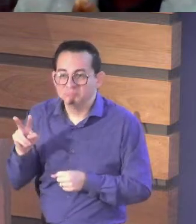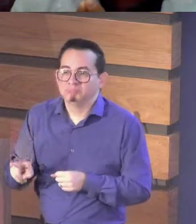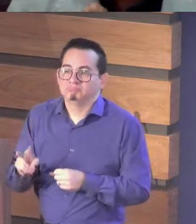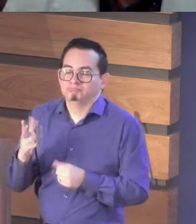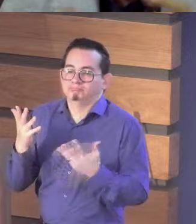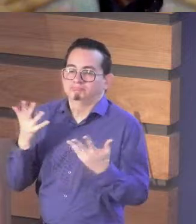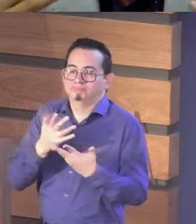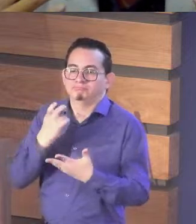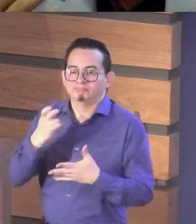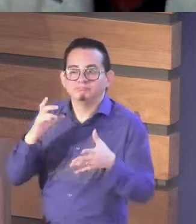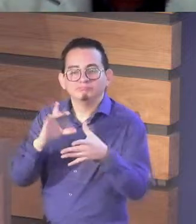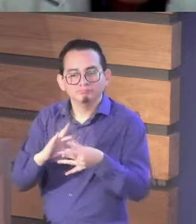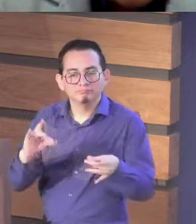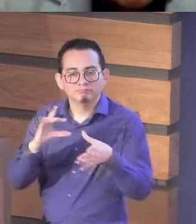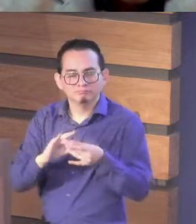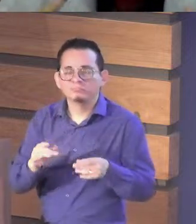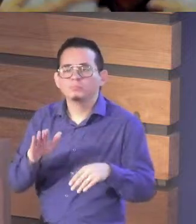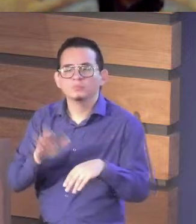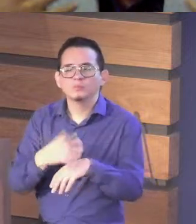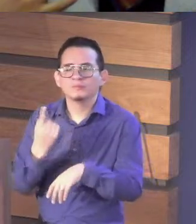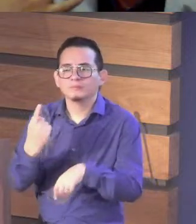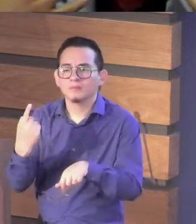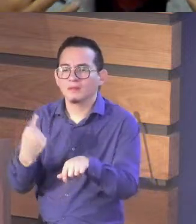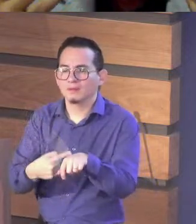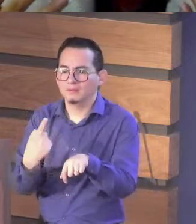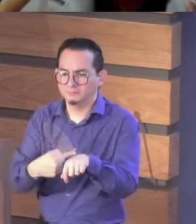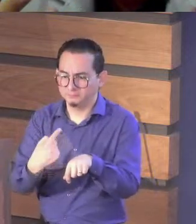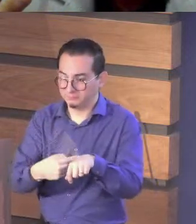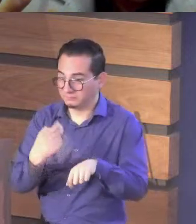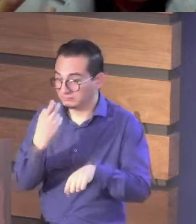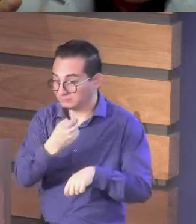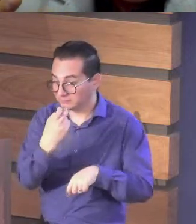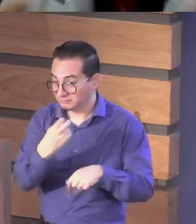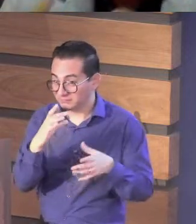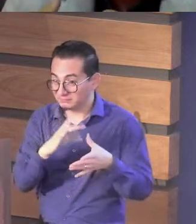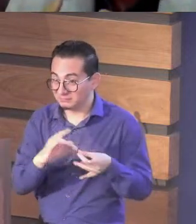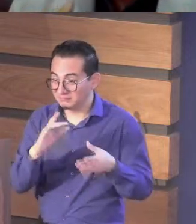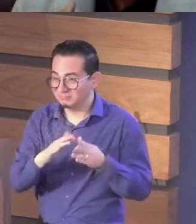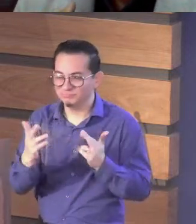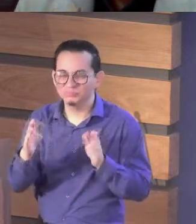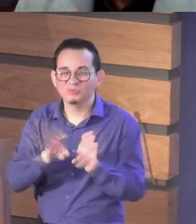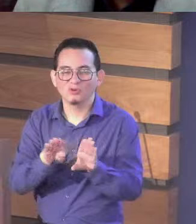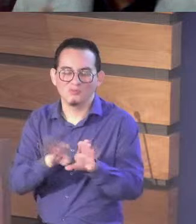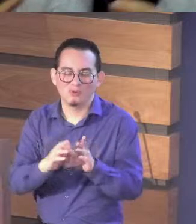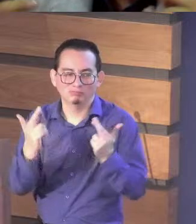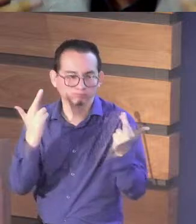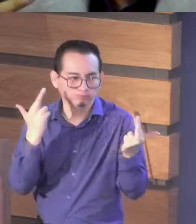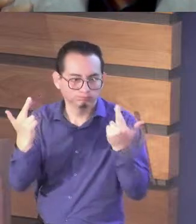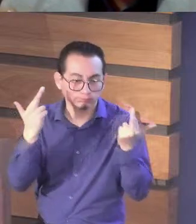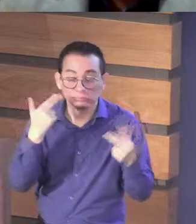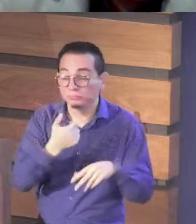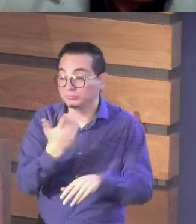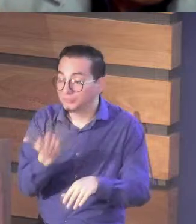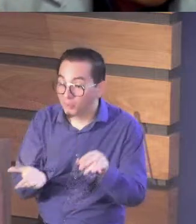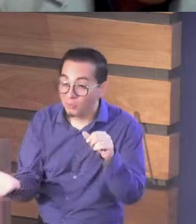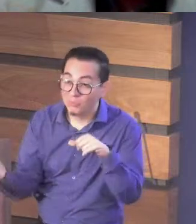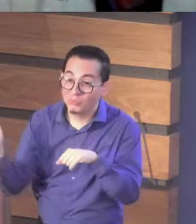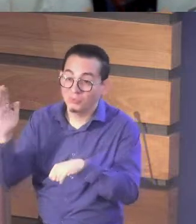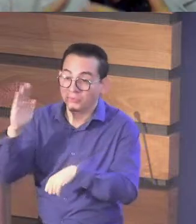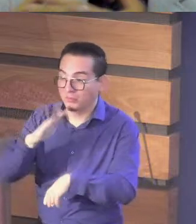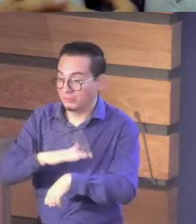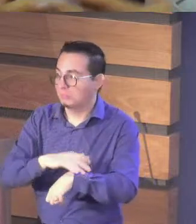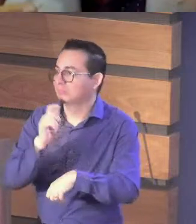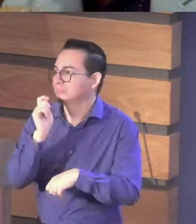situación es que la enfermedad o el ruido ambiental a la que están expuestos es un